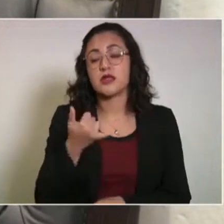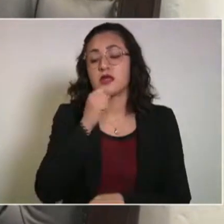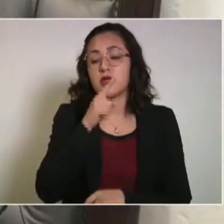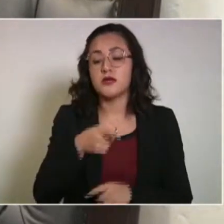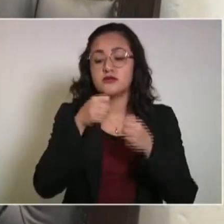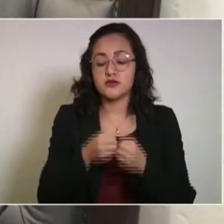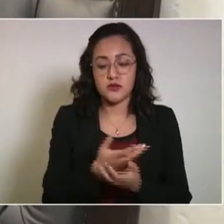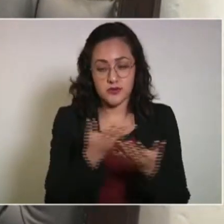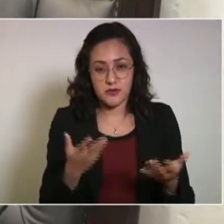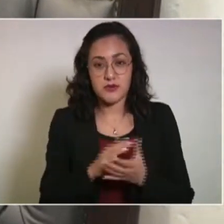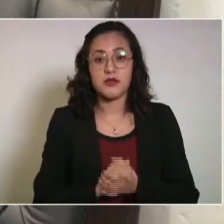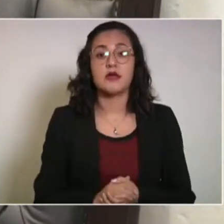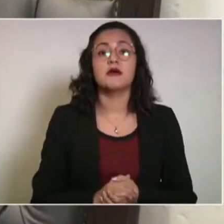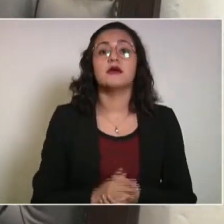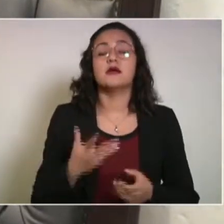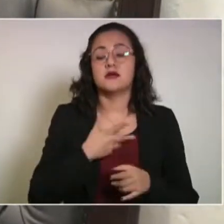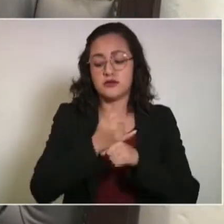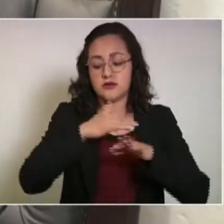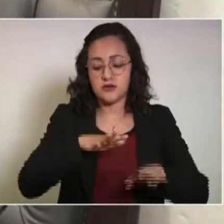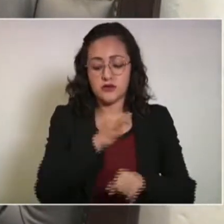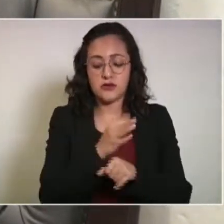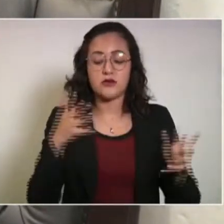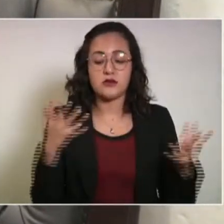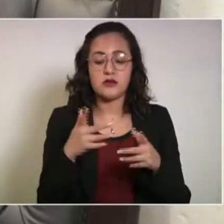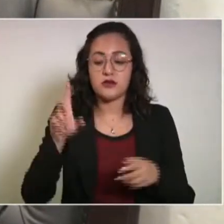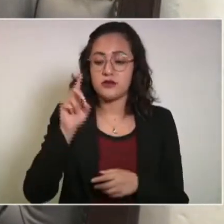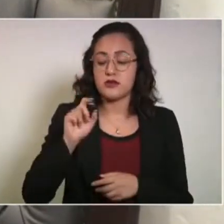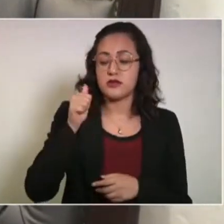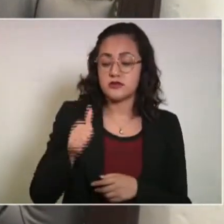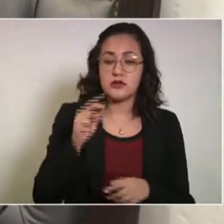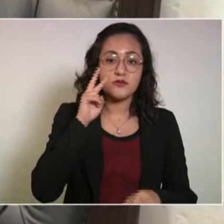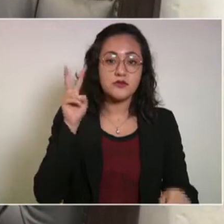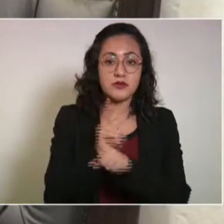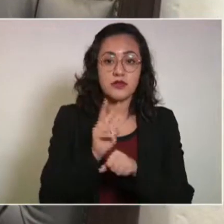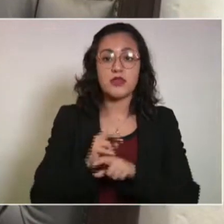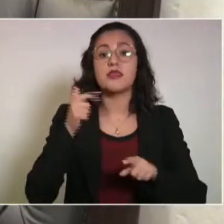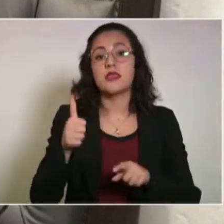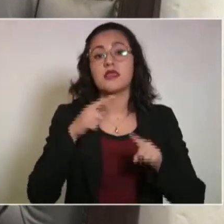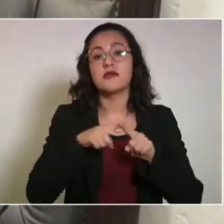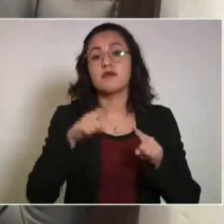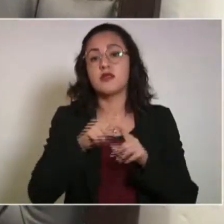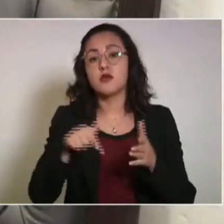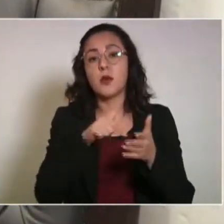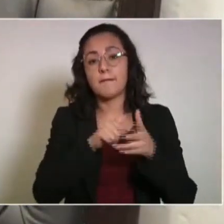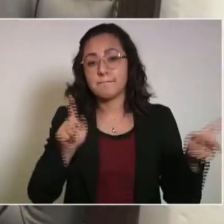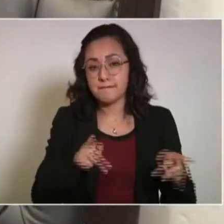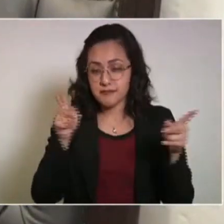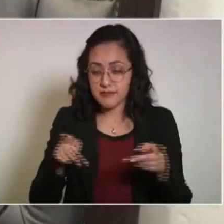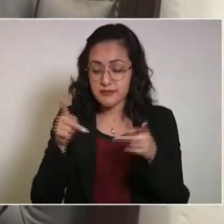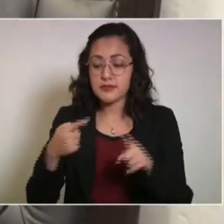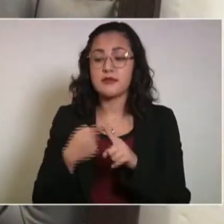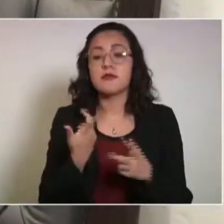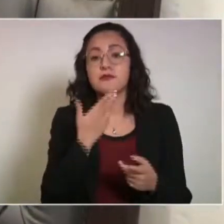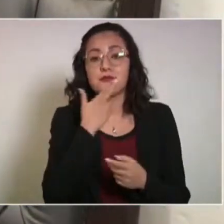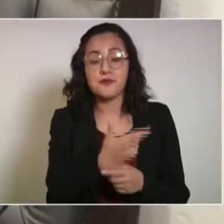Elementos de Seguridad Pública, les informo que se llevaron a cabo 36 supervisiones a 6 distintos giros comerciales que dieron